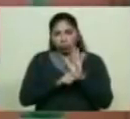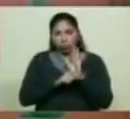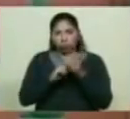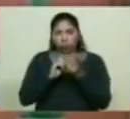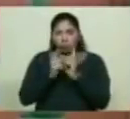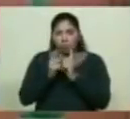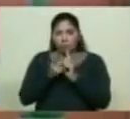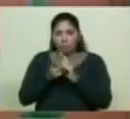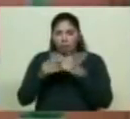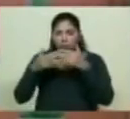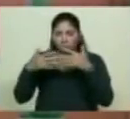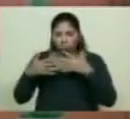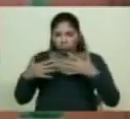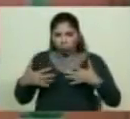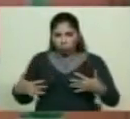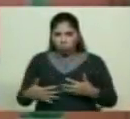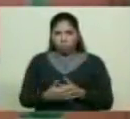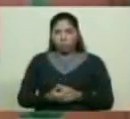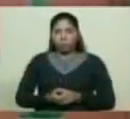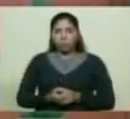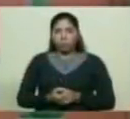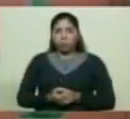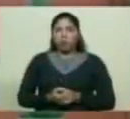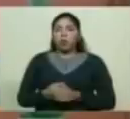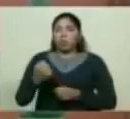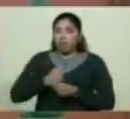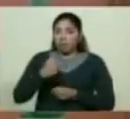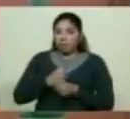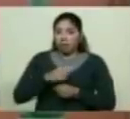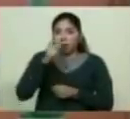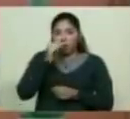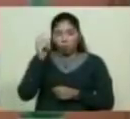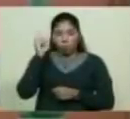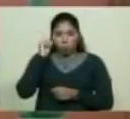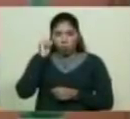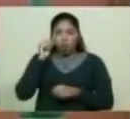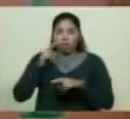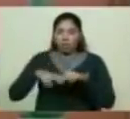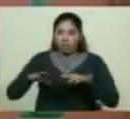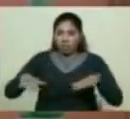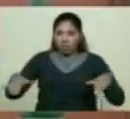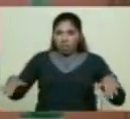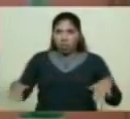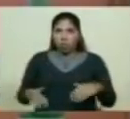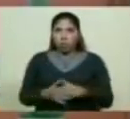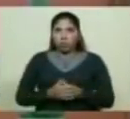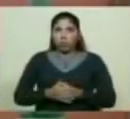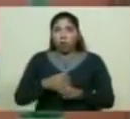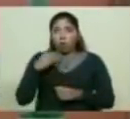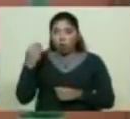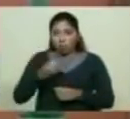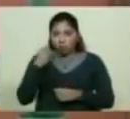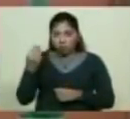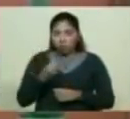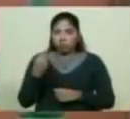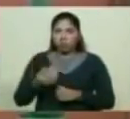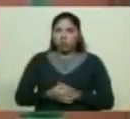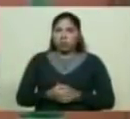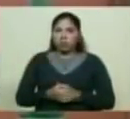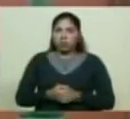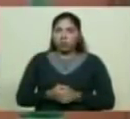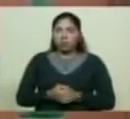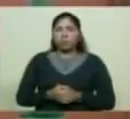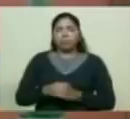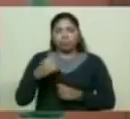trabajadores y trabajadoras mujeres hombres niñas niños jóvenes seguramente